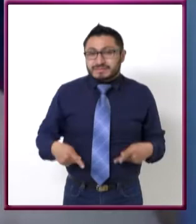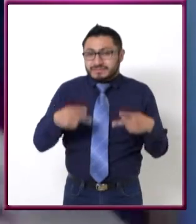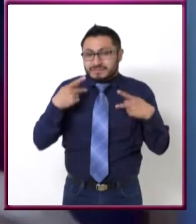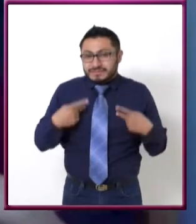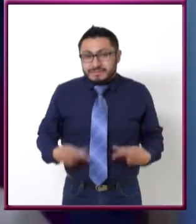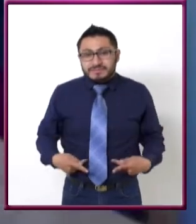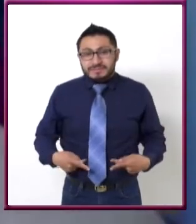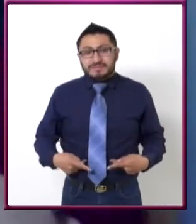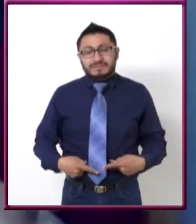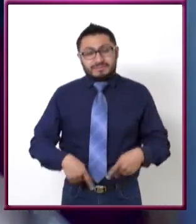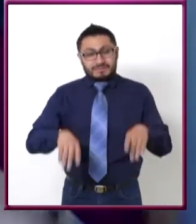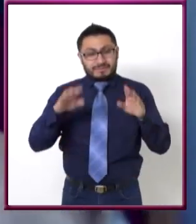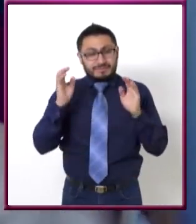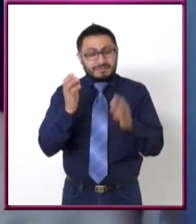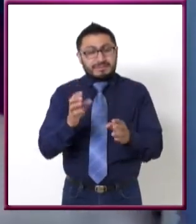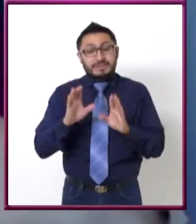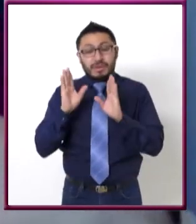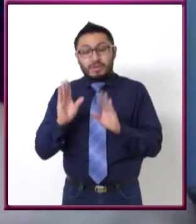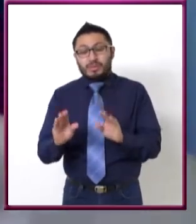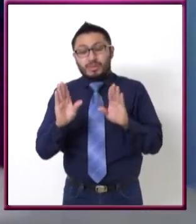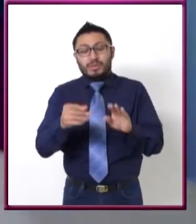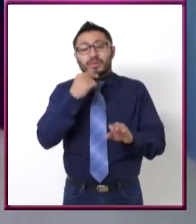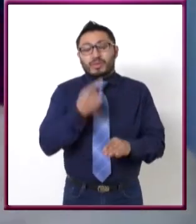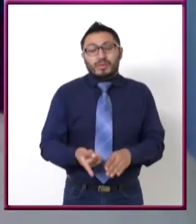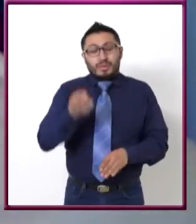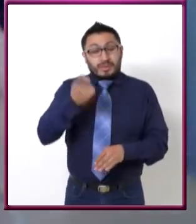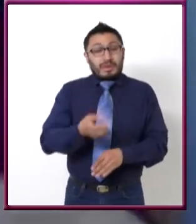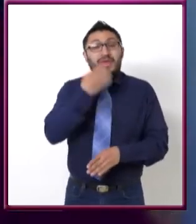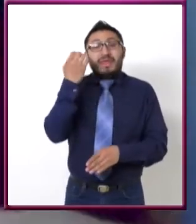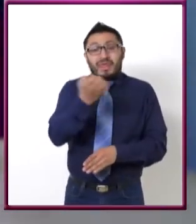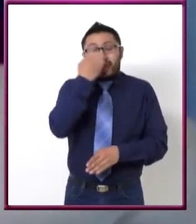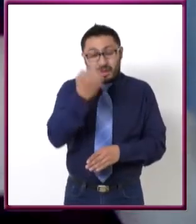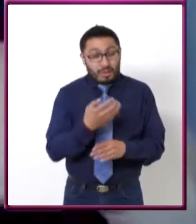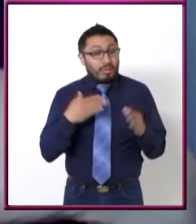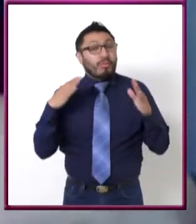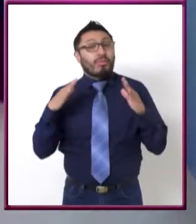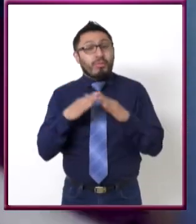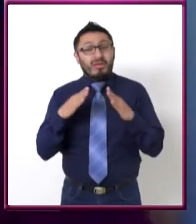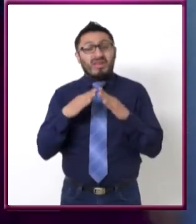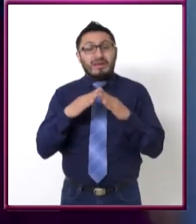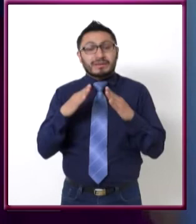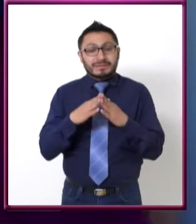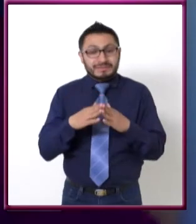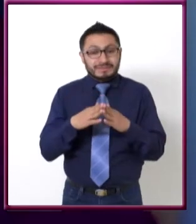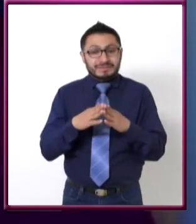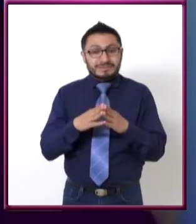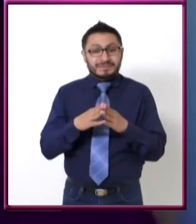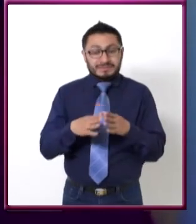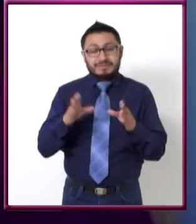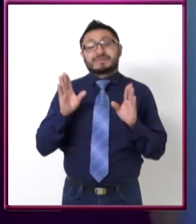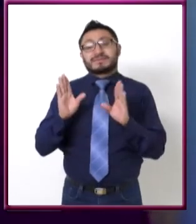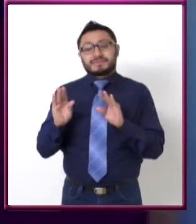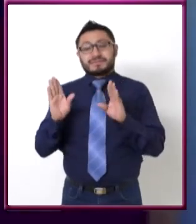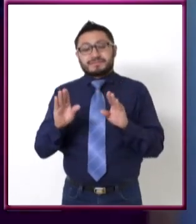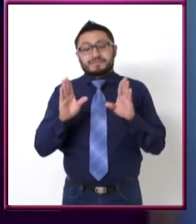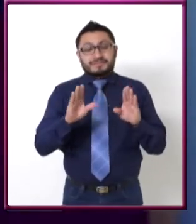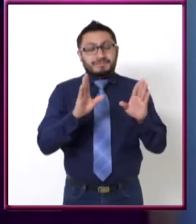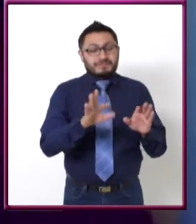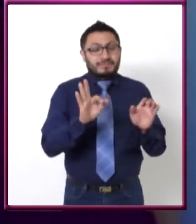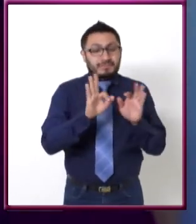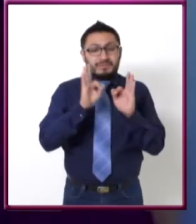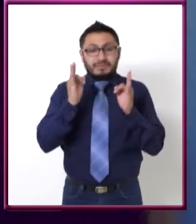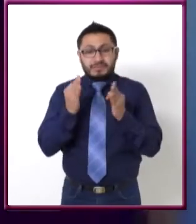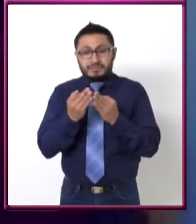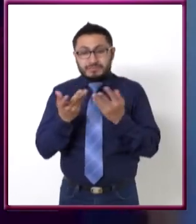las personas que nos están criando en la escuela, en la casa, pues nos están